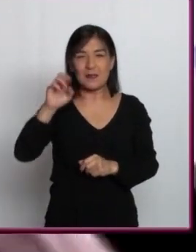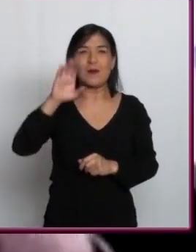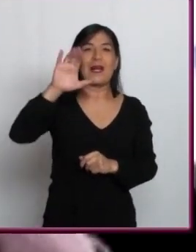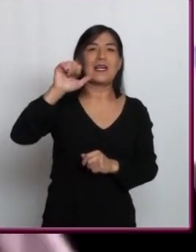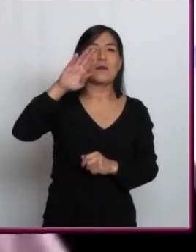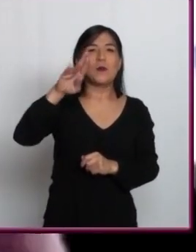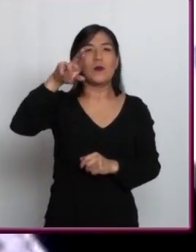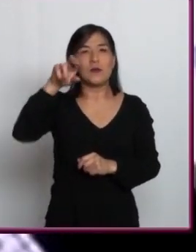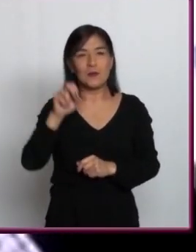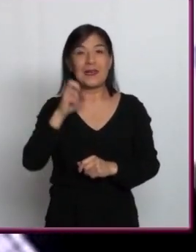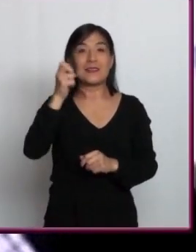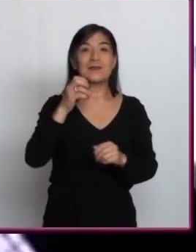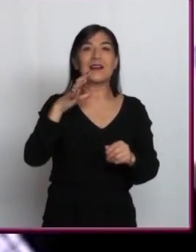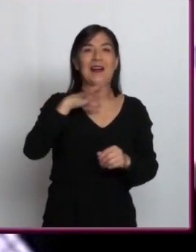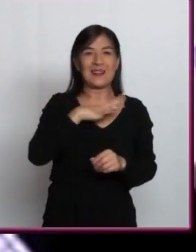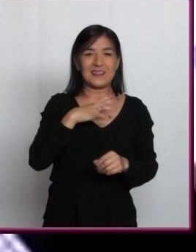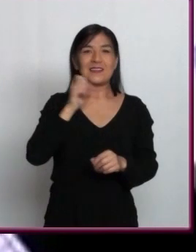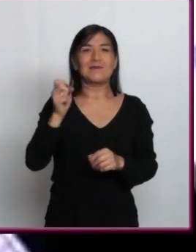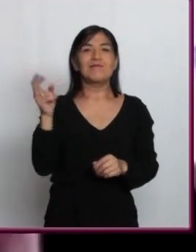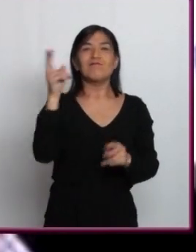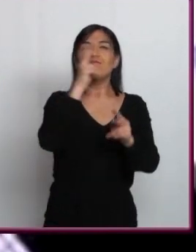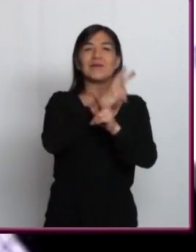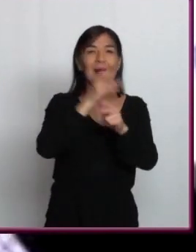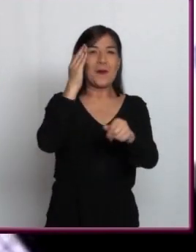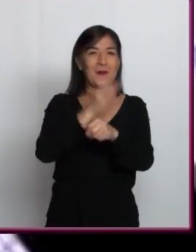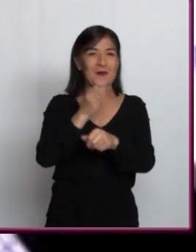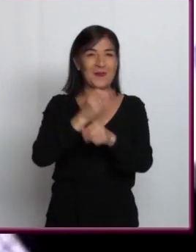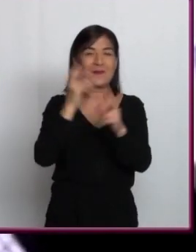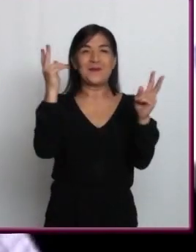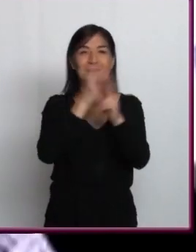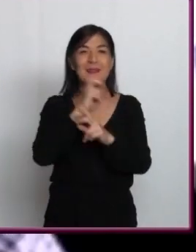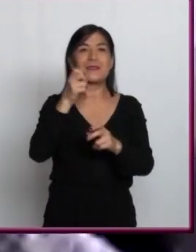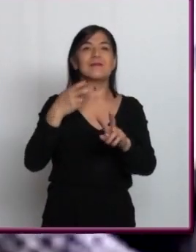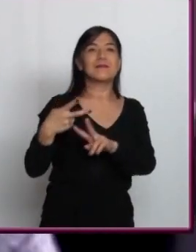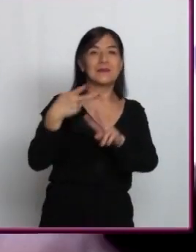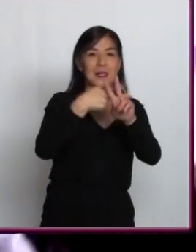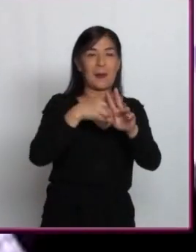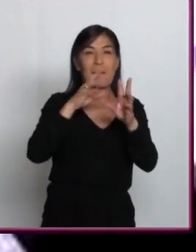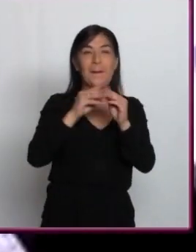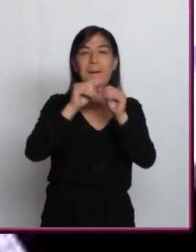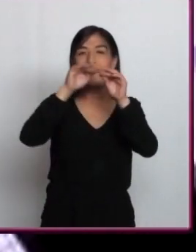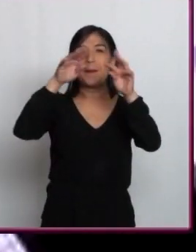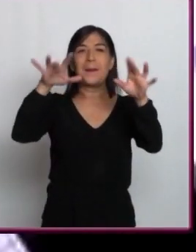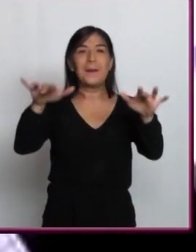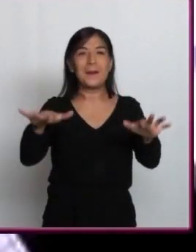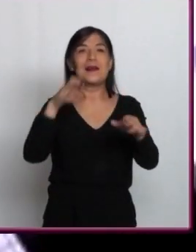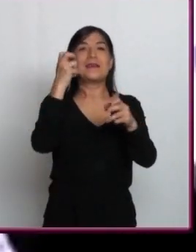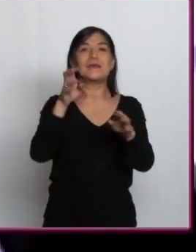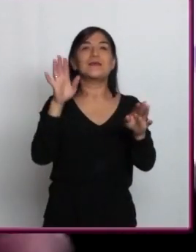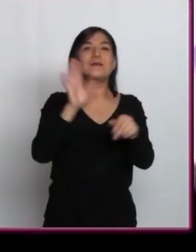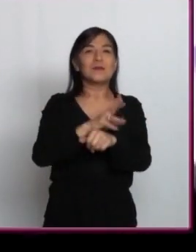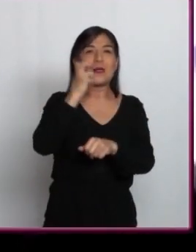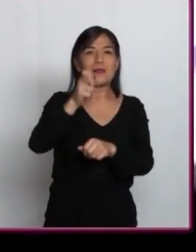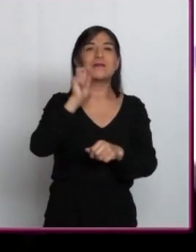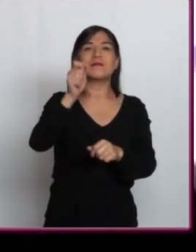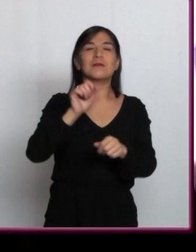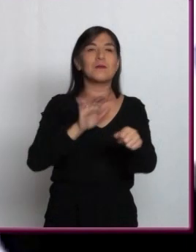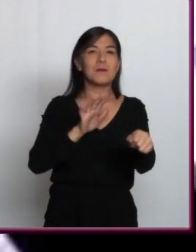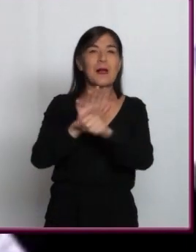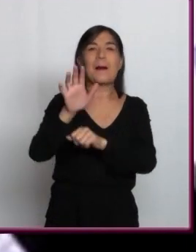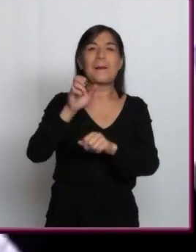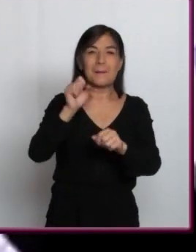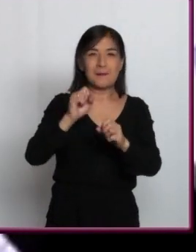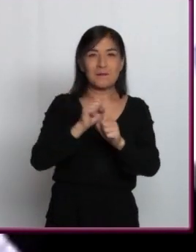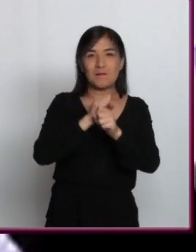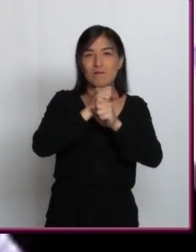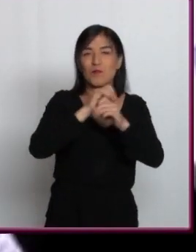De hecho, todo el oxígeno que respiramos se formaron por esas estrellas y se mandan al espacio. Y sabemos que el motor de la explosión de la estrella